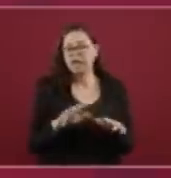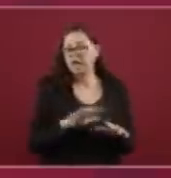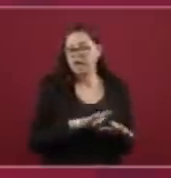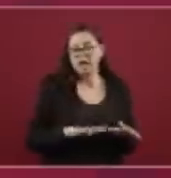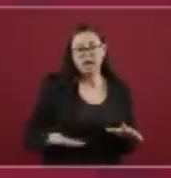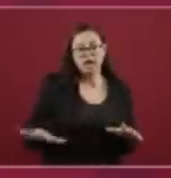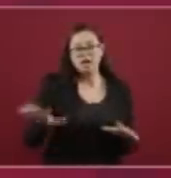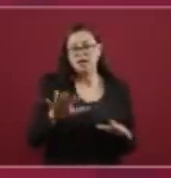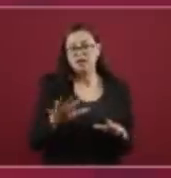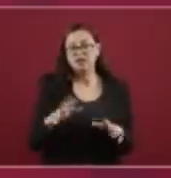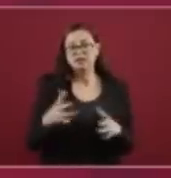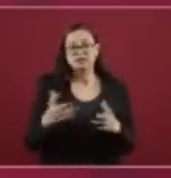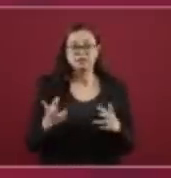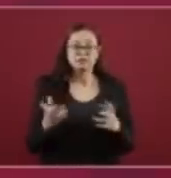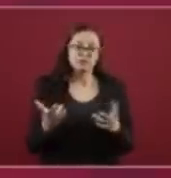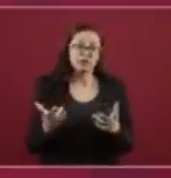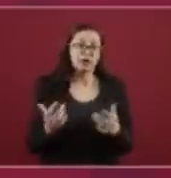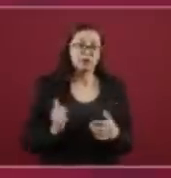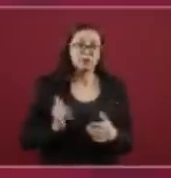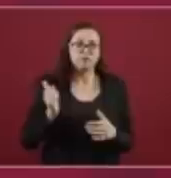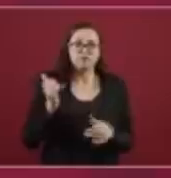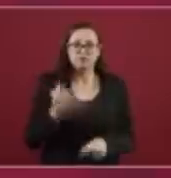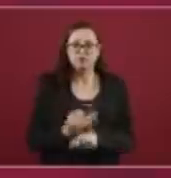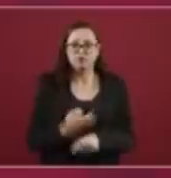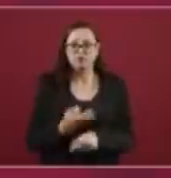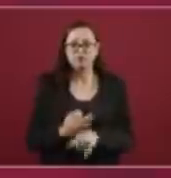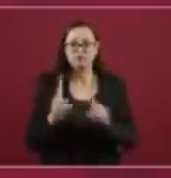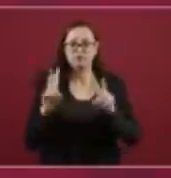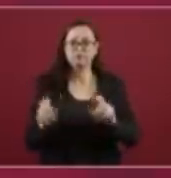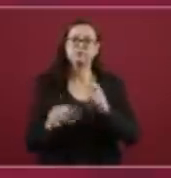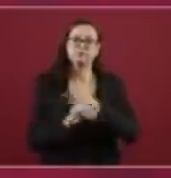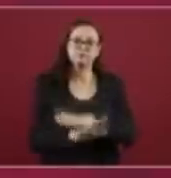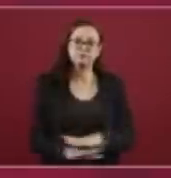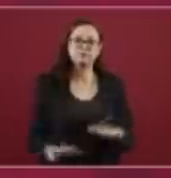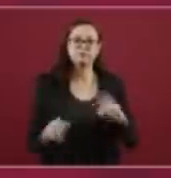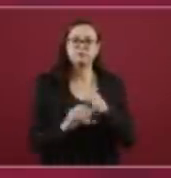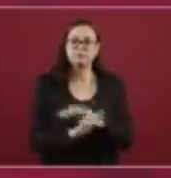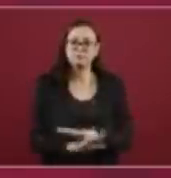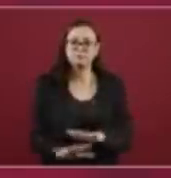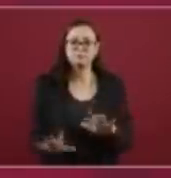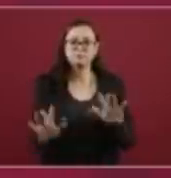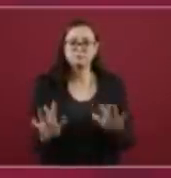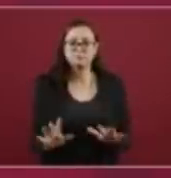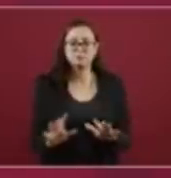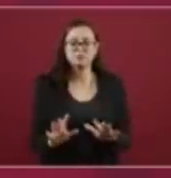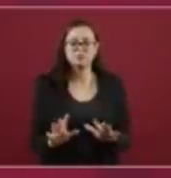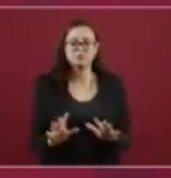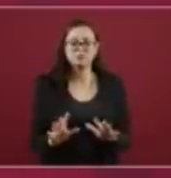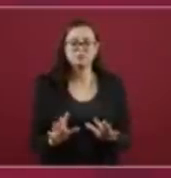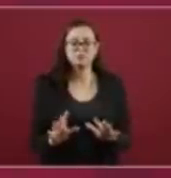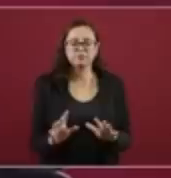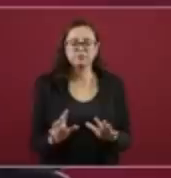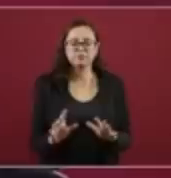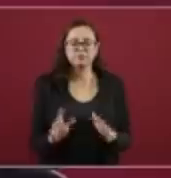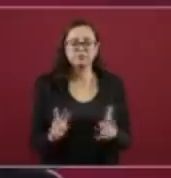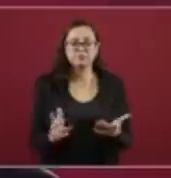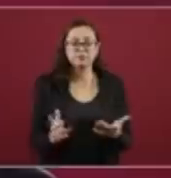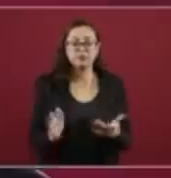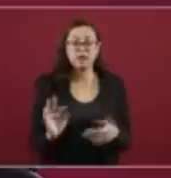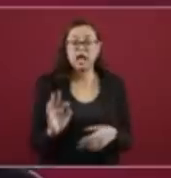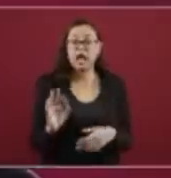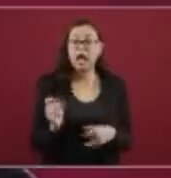seguir informando sobre este tema con la idea de que los que no han sido